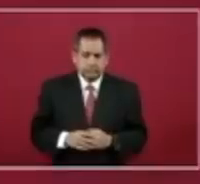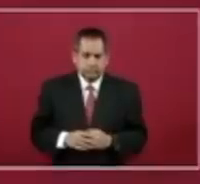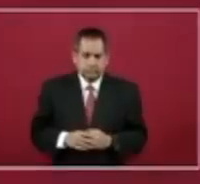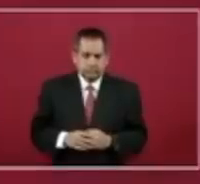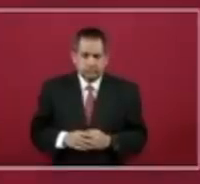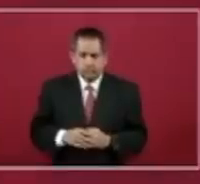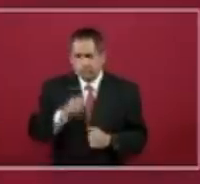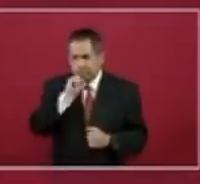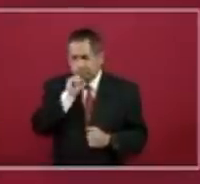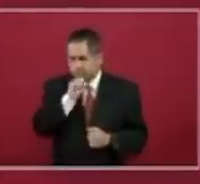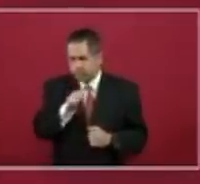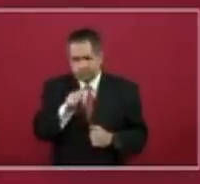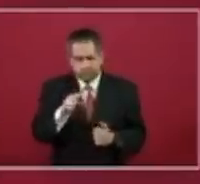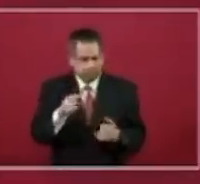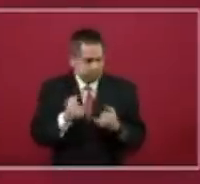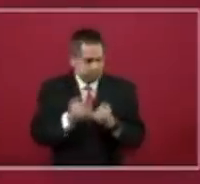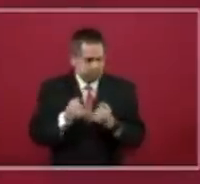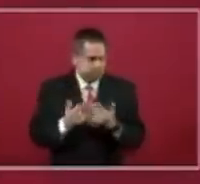Es lo mismo